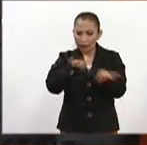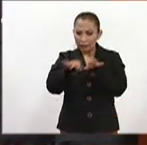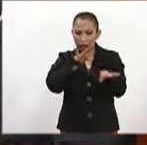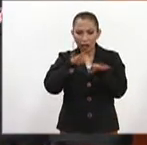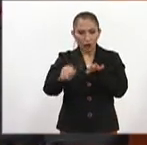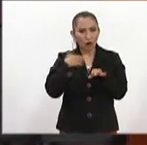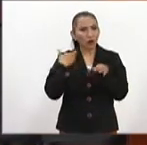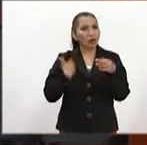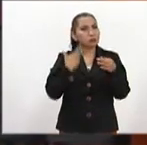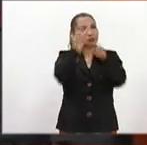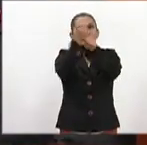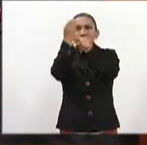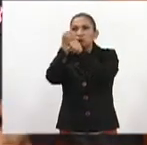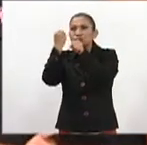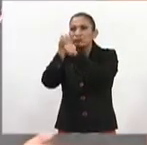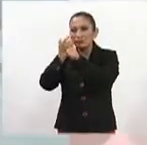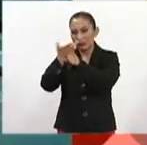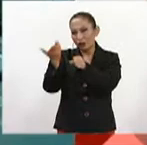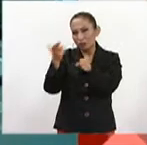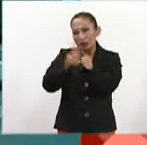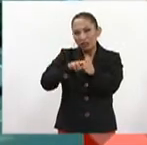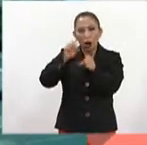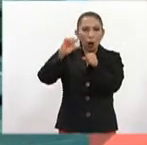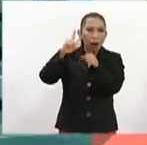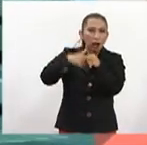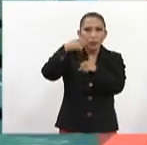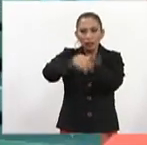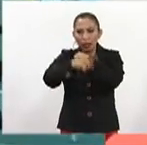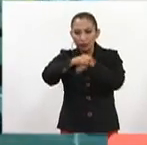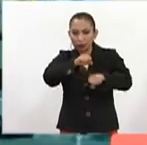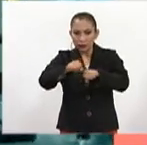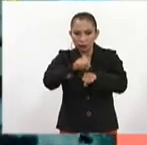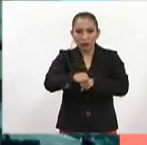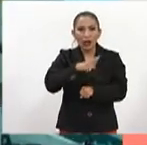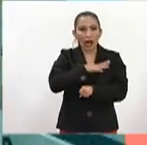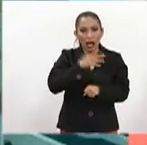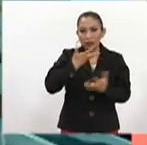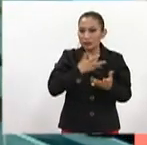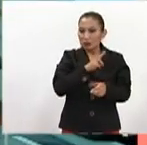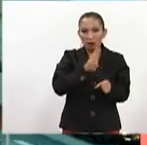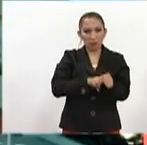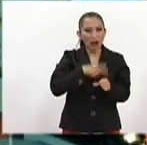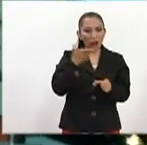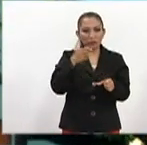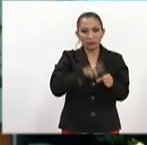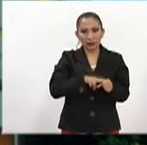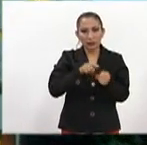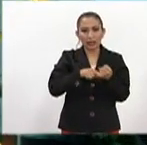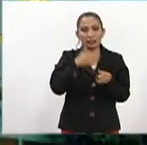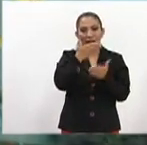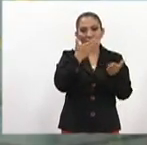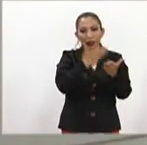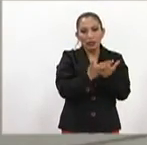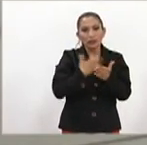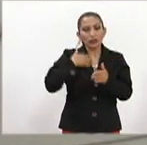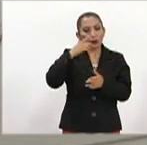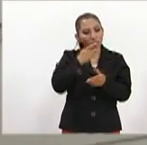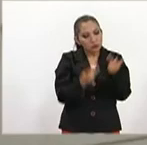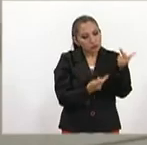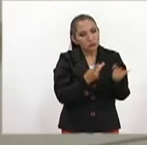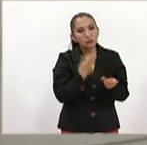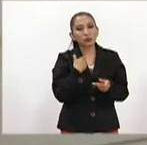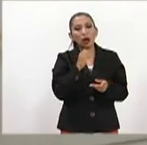de rehabilitación de las unidades médicas que también resultaron afectadas. Dijo que ya operan con normalidad los hospitales en los servicios de consulta